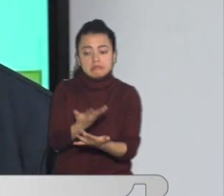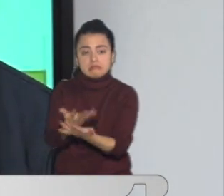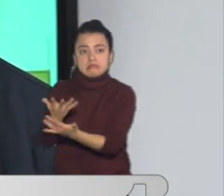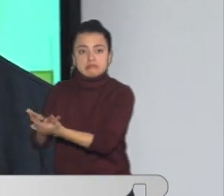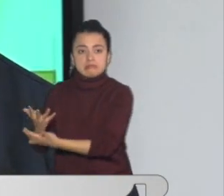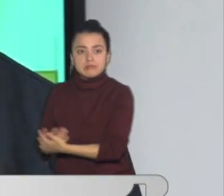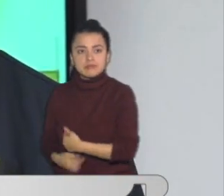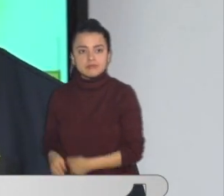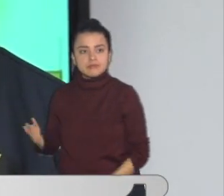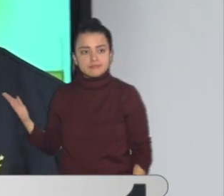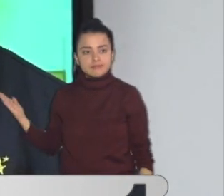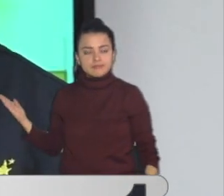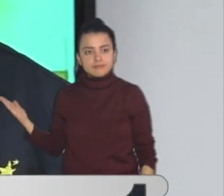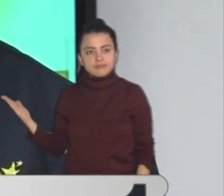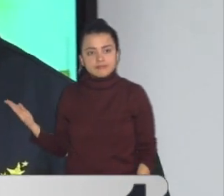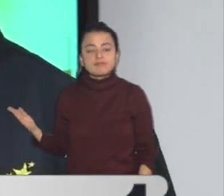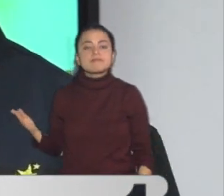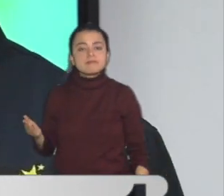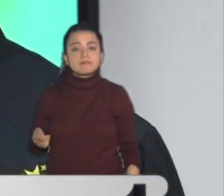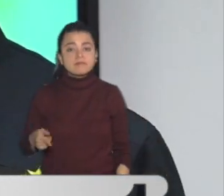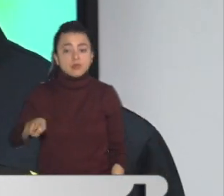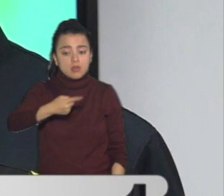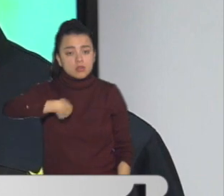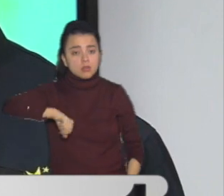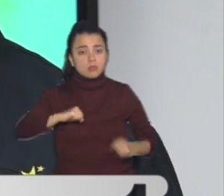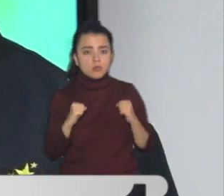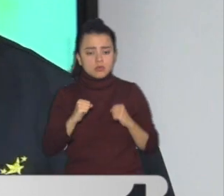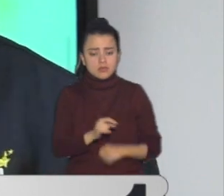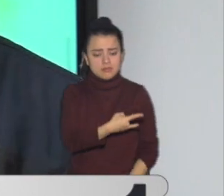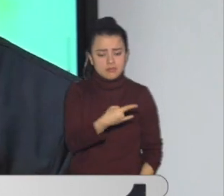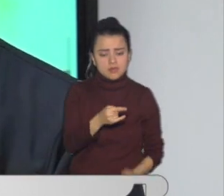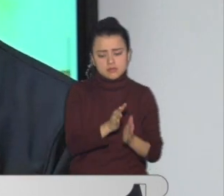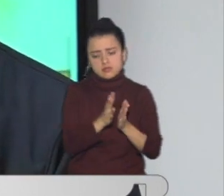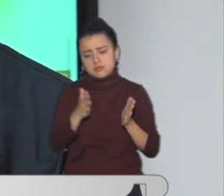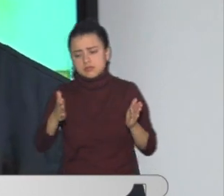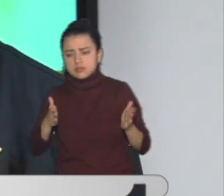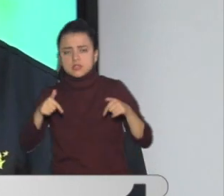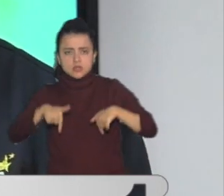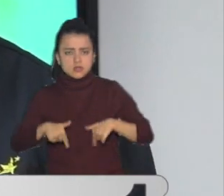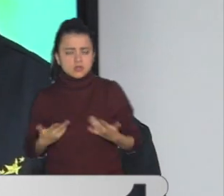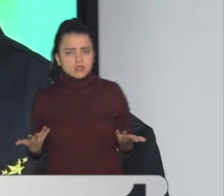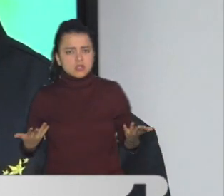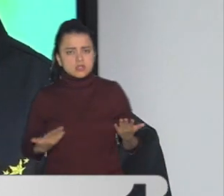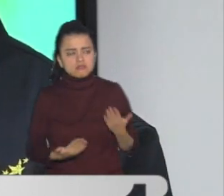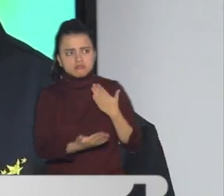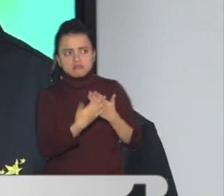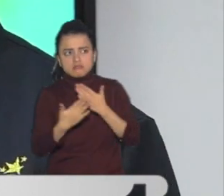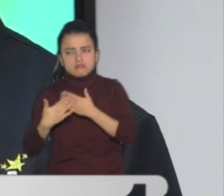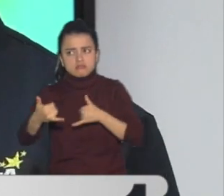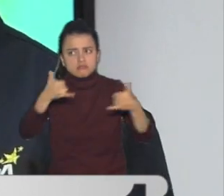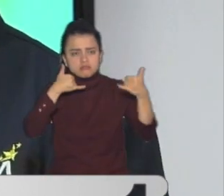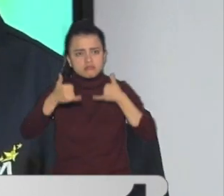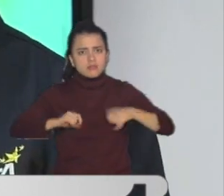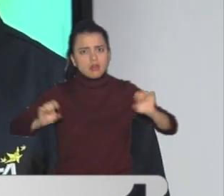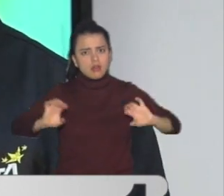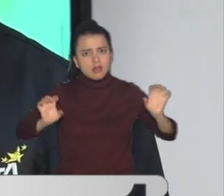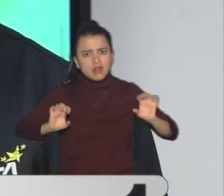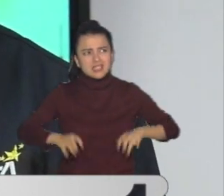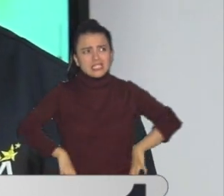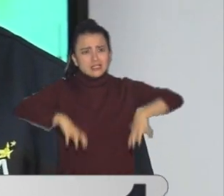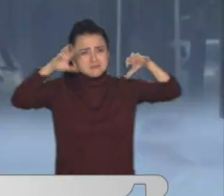eventos que se han producido en el Distrito Capital entre el mes de marzo y esta fecha, donde se han presentado lluvias de